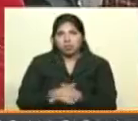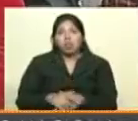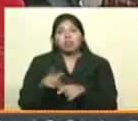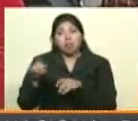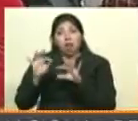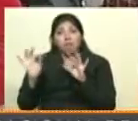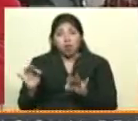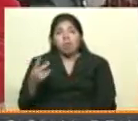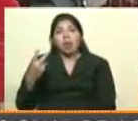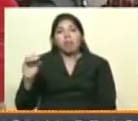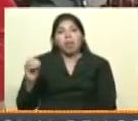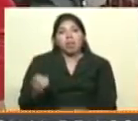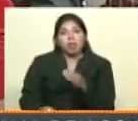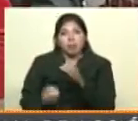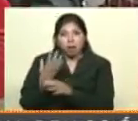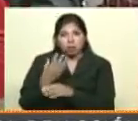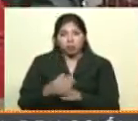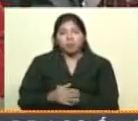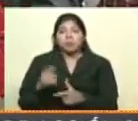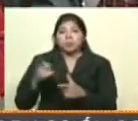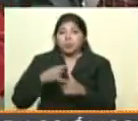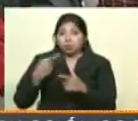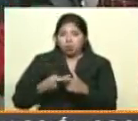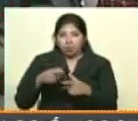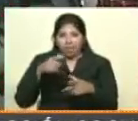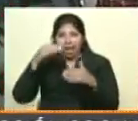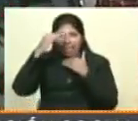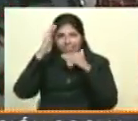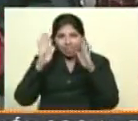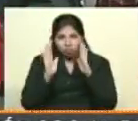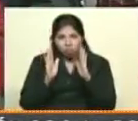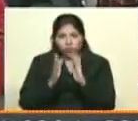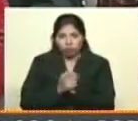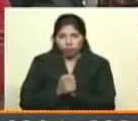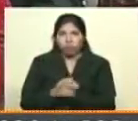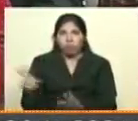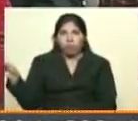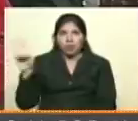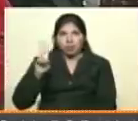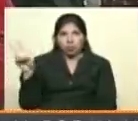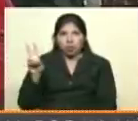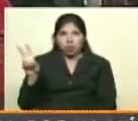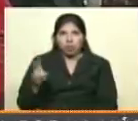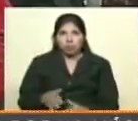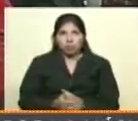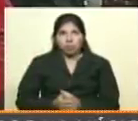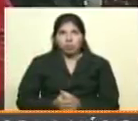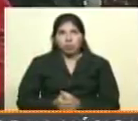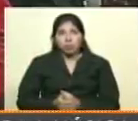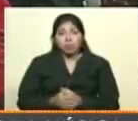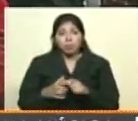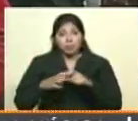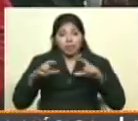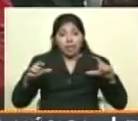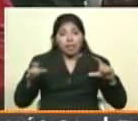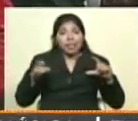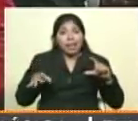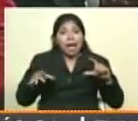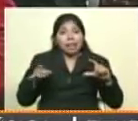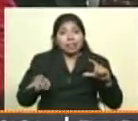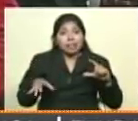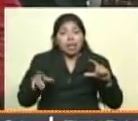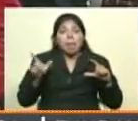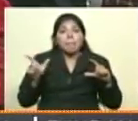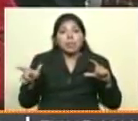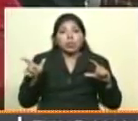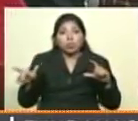mayo. Por eso, atención Venezuela, por eso es el carné del Partido Socialista Unido de